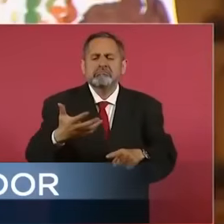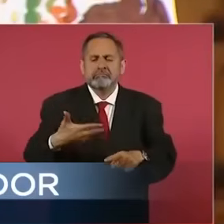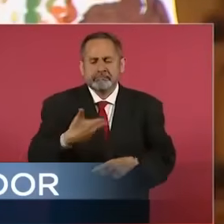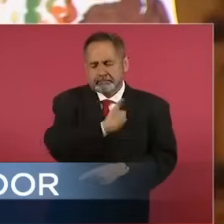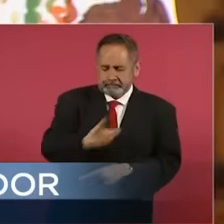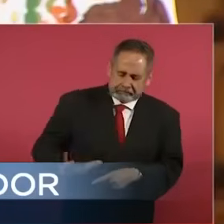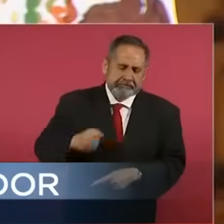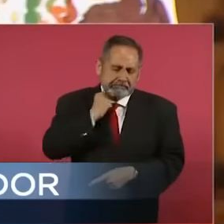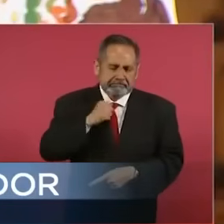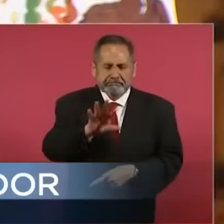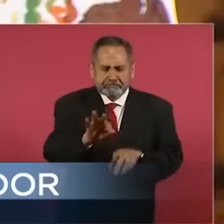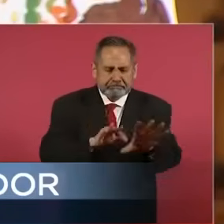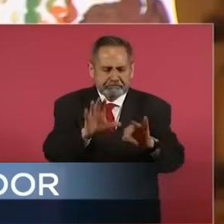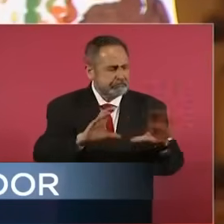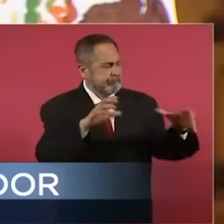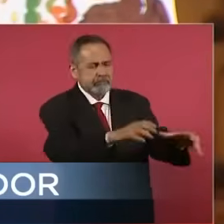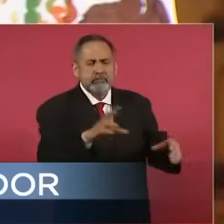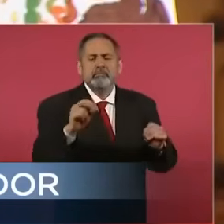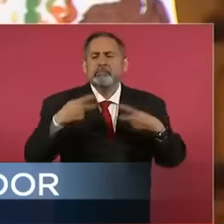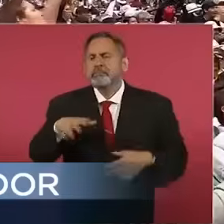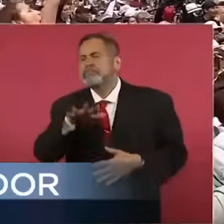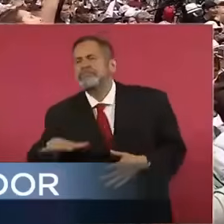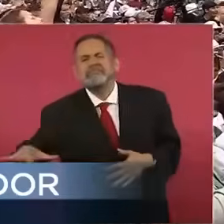los senadores, o que los elija el pueblo?